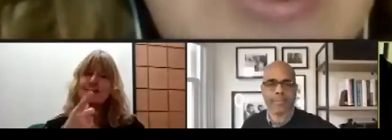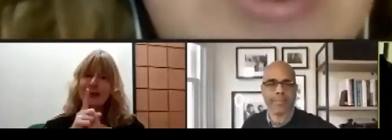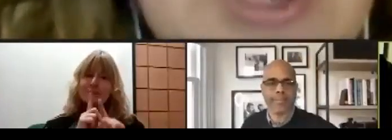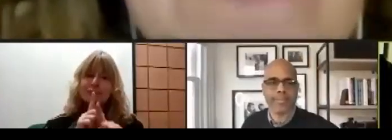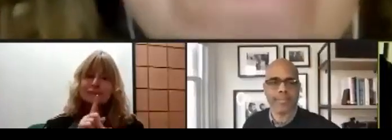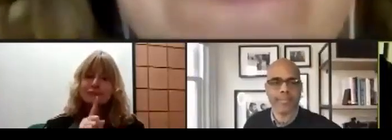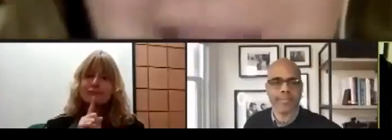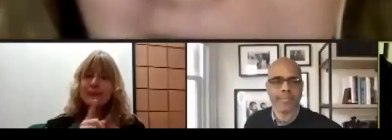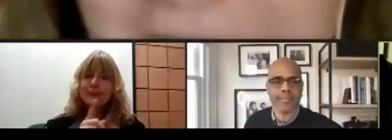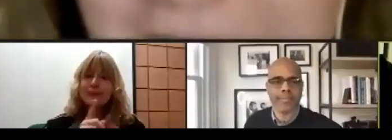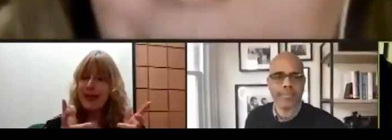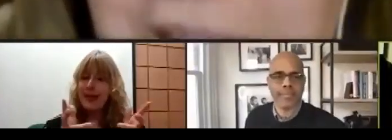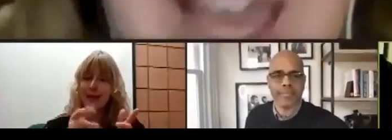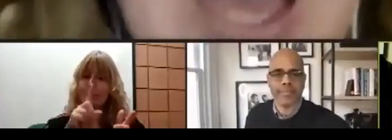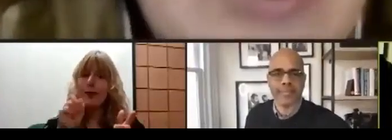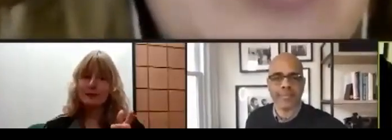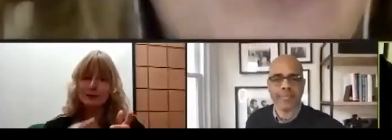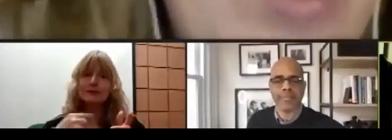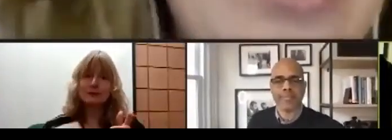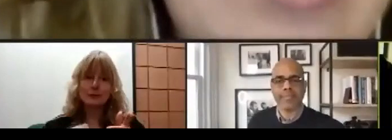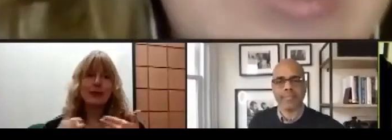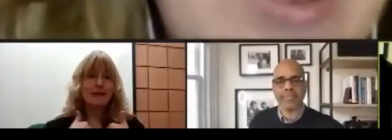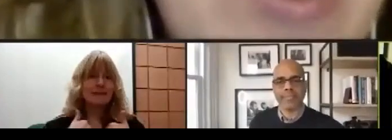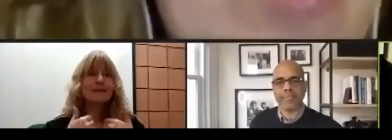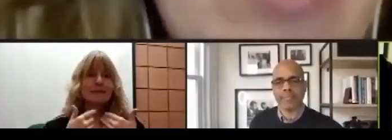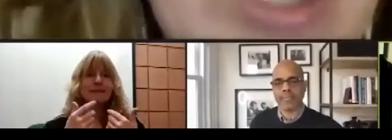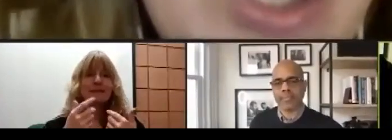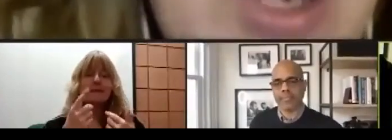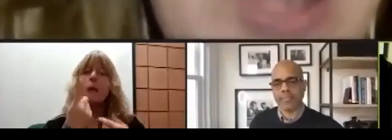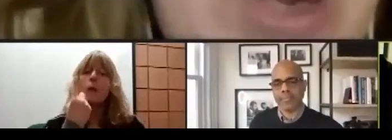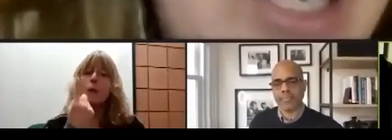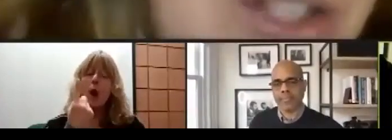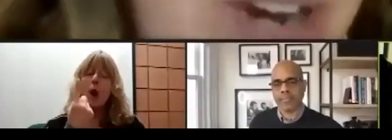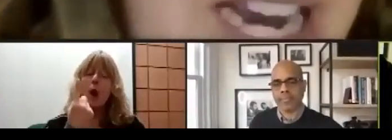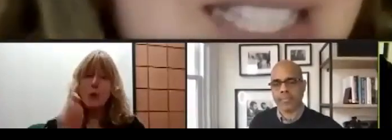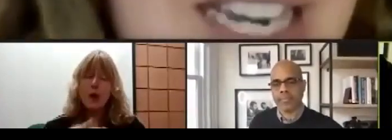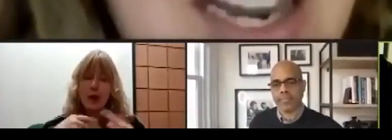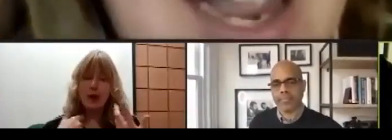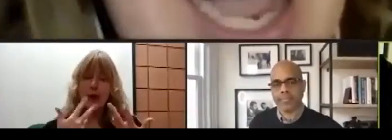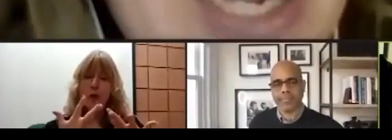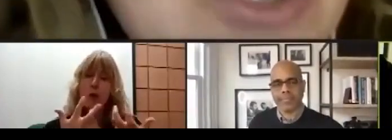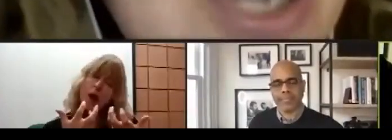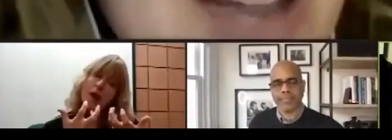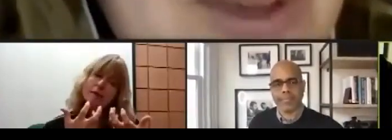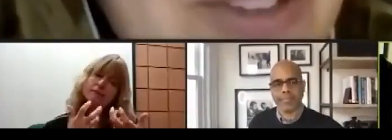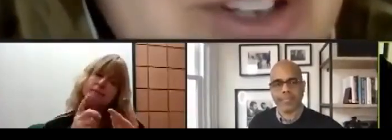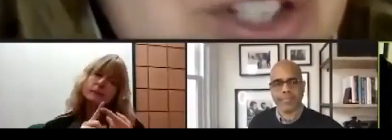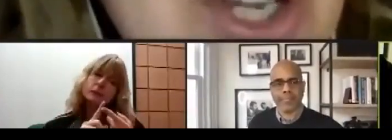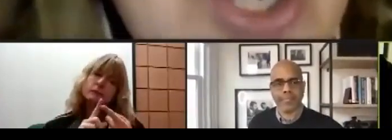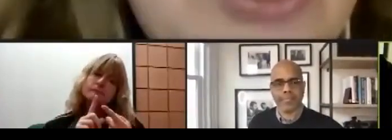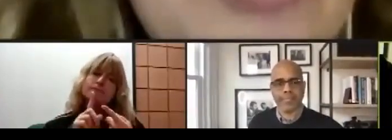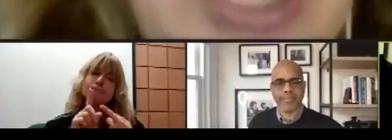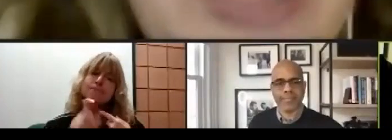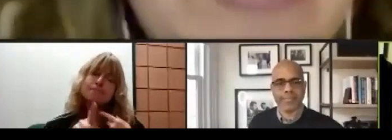pregunta que yo te quiero hacer yo actualmente recibí mi primera vacuna el viernes y a